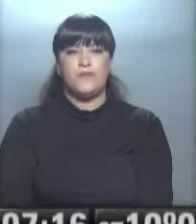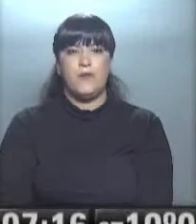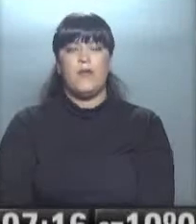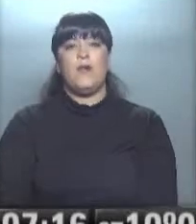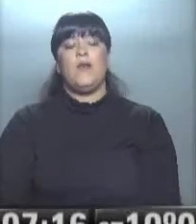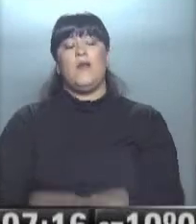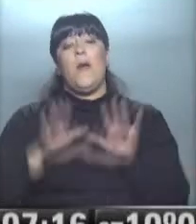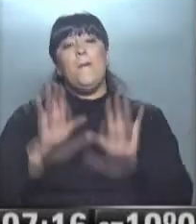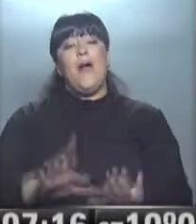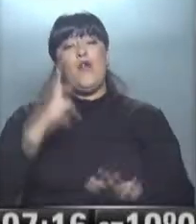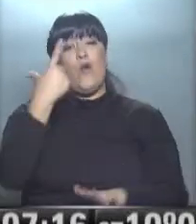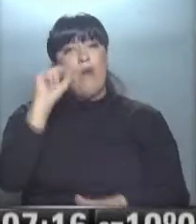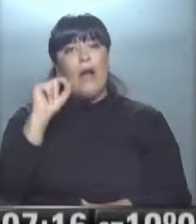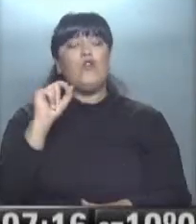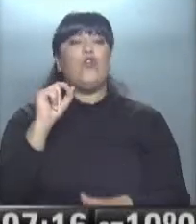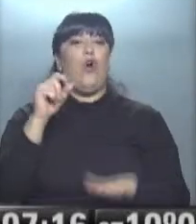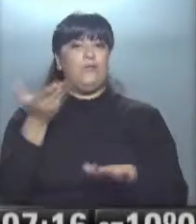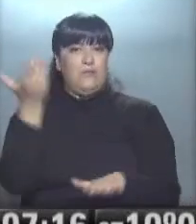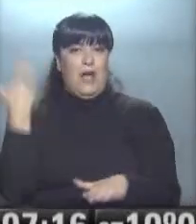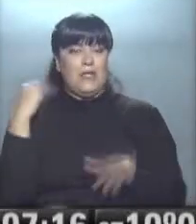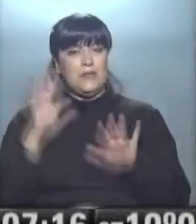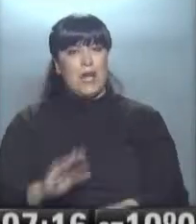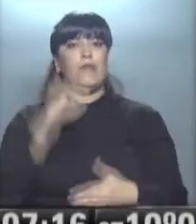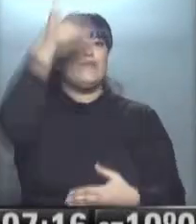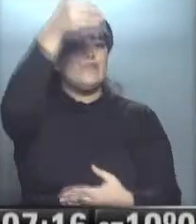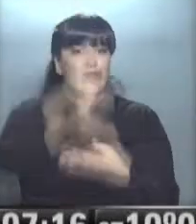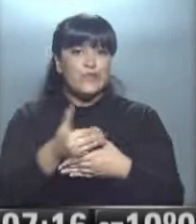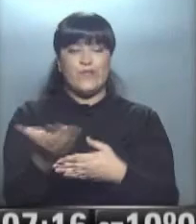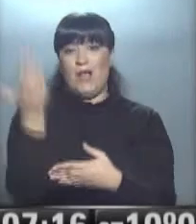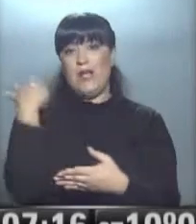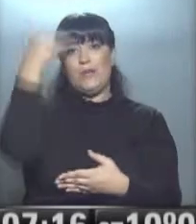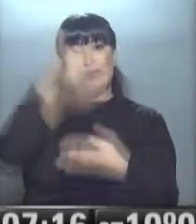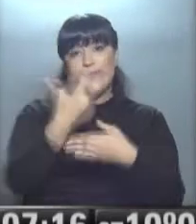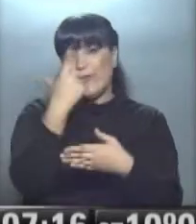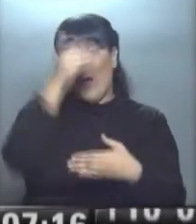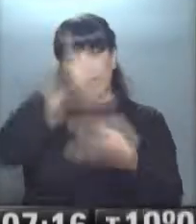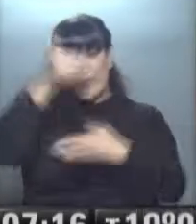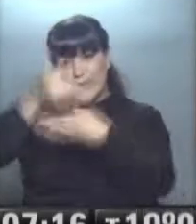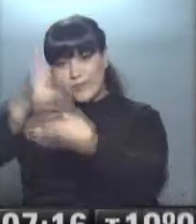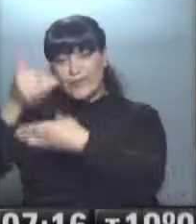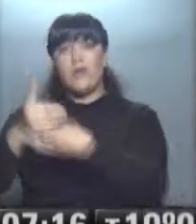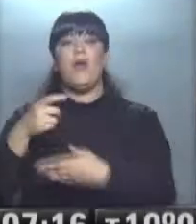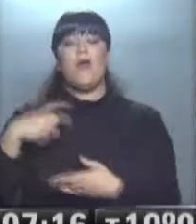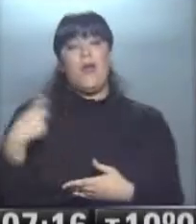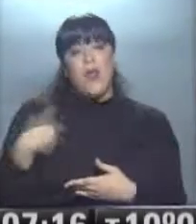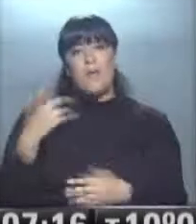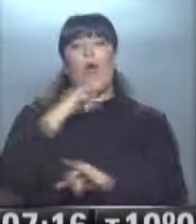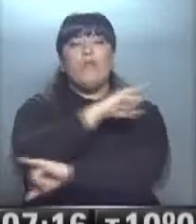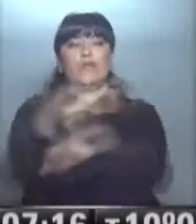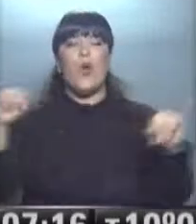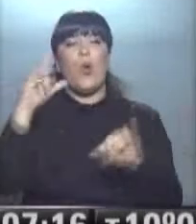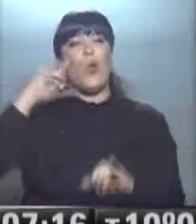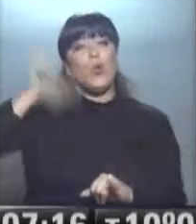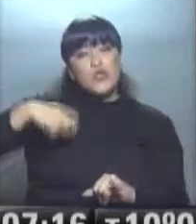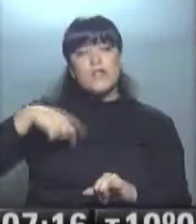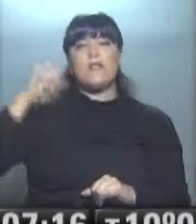Después del paro bancario que dejó justamente a las entidades cerradas durante el día de ayer martes, el gremio indicó que la justicia federal